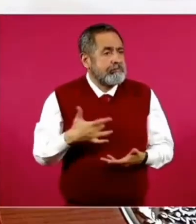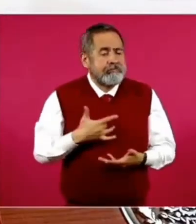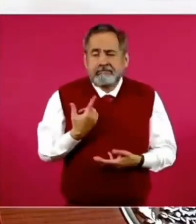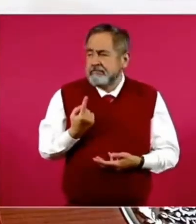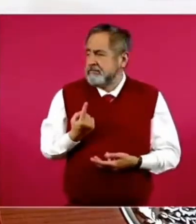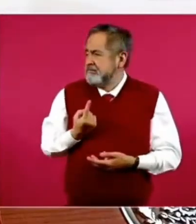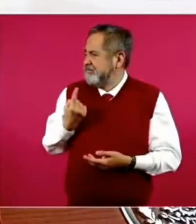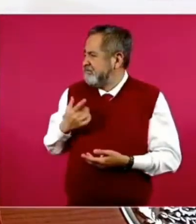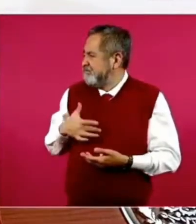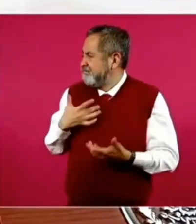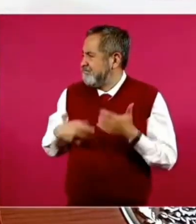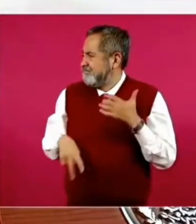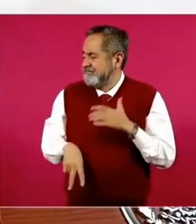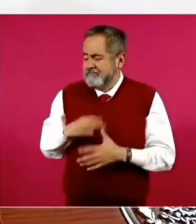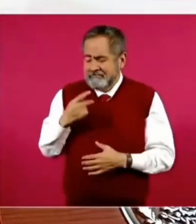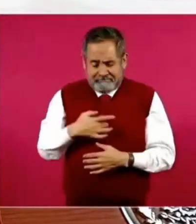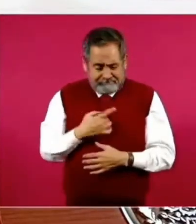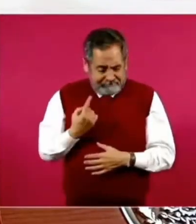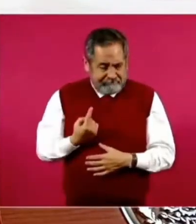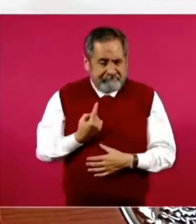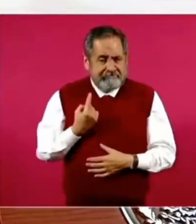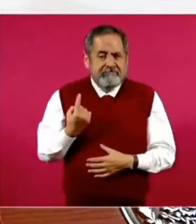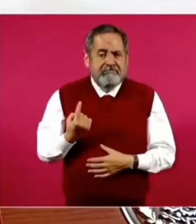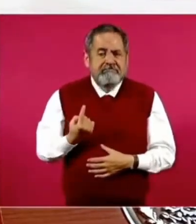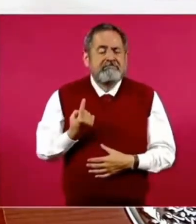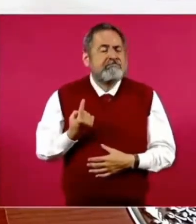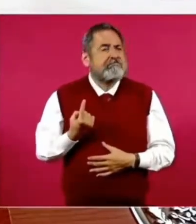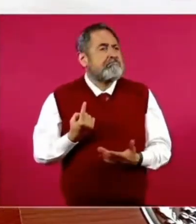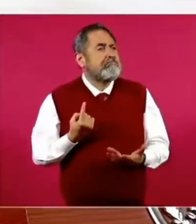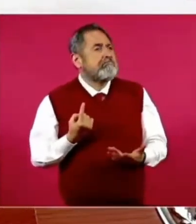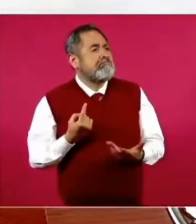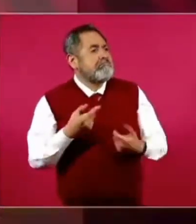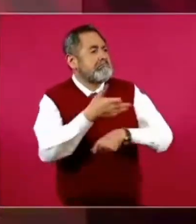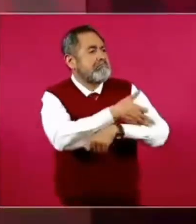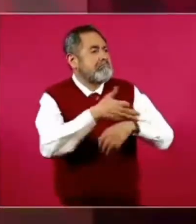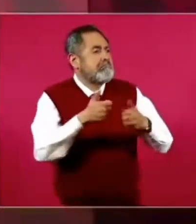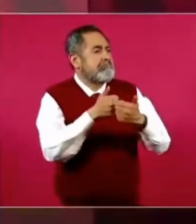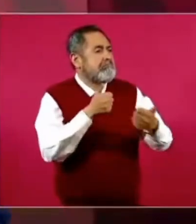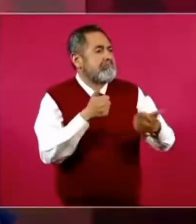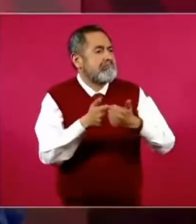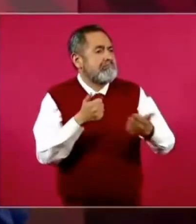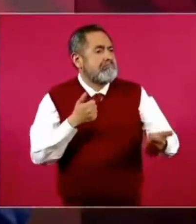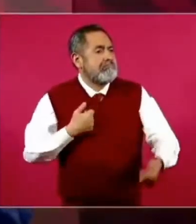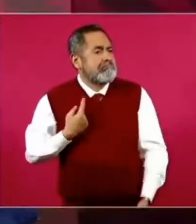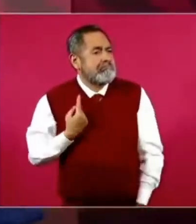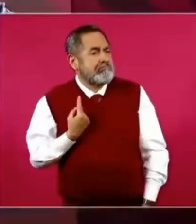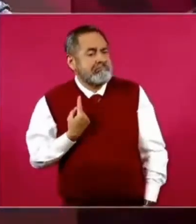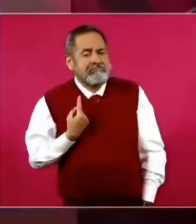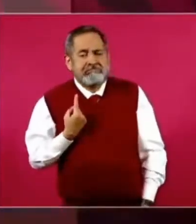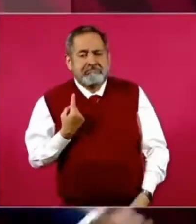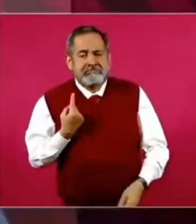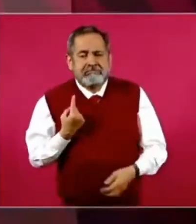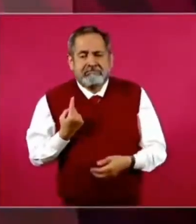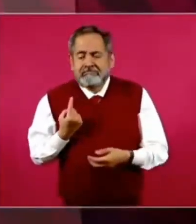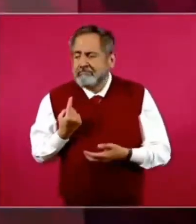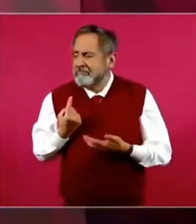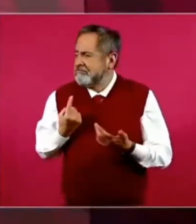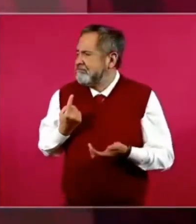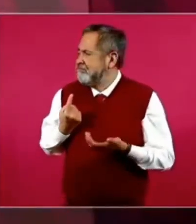por un vacío que produce la desintegración de las familias. Se van los